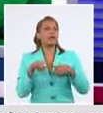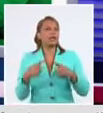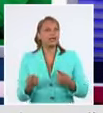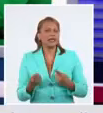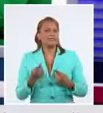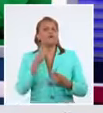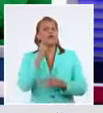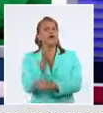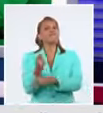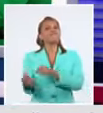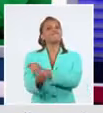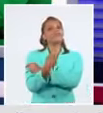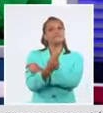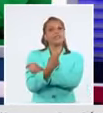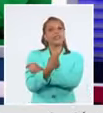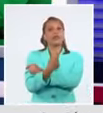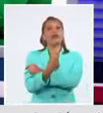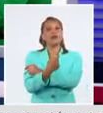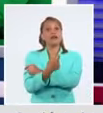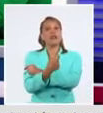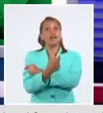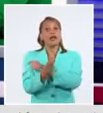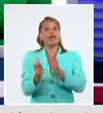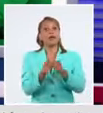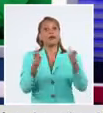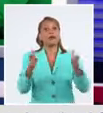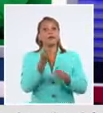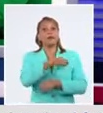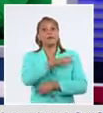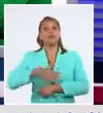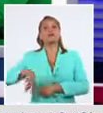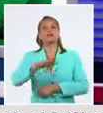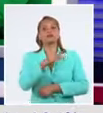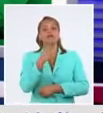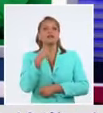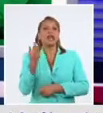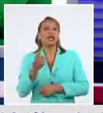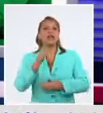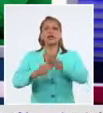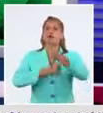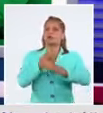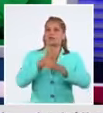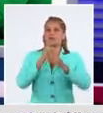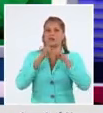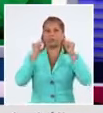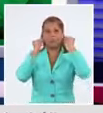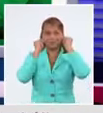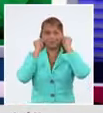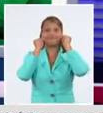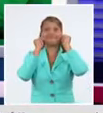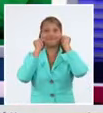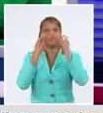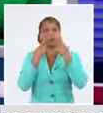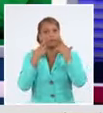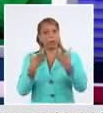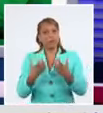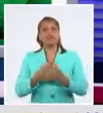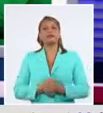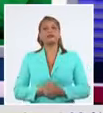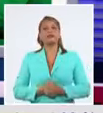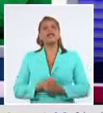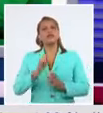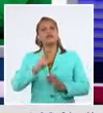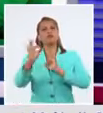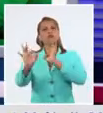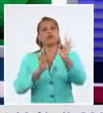enseñado, digo, a la mayor parte de la población a usar el nasobuco, que indiscutiblemente va a proteger